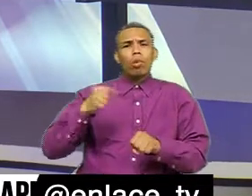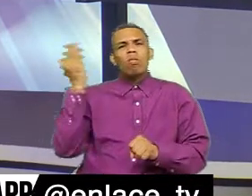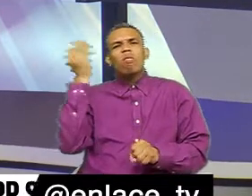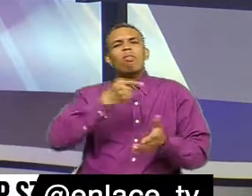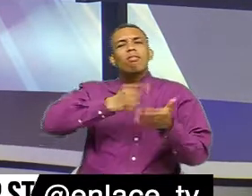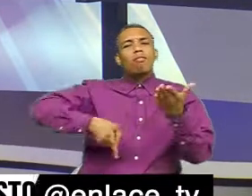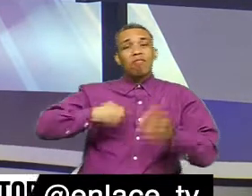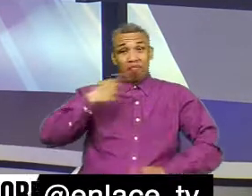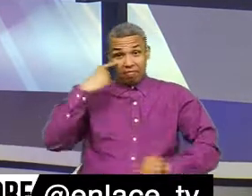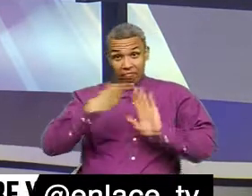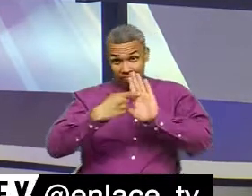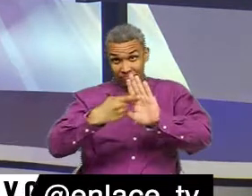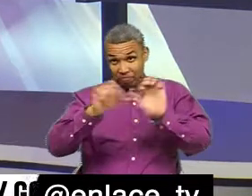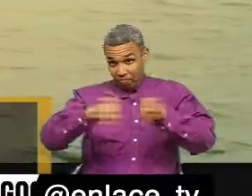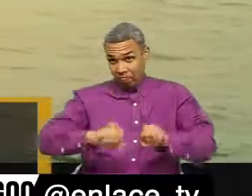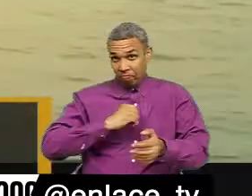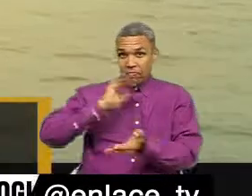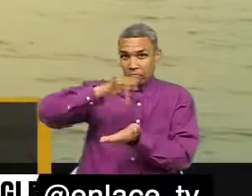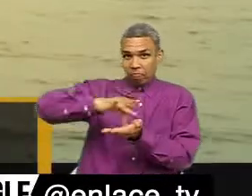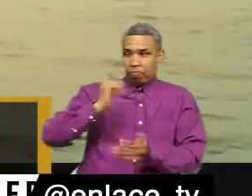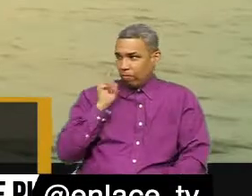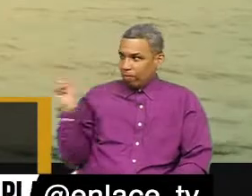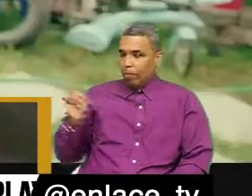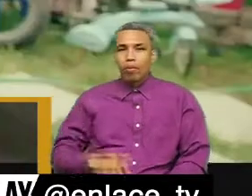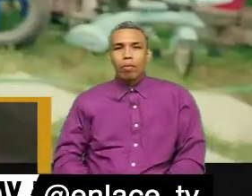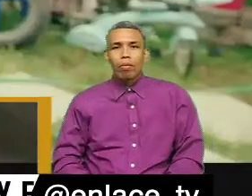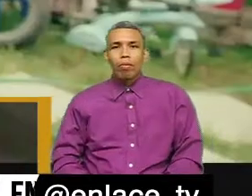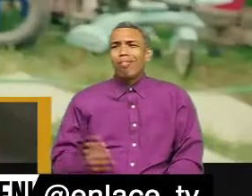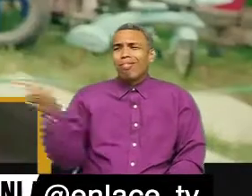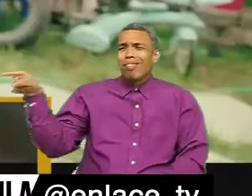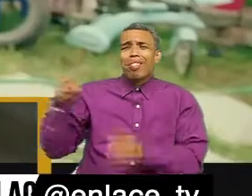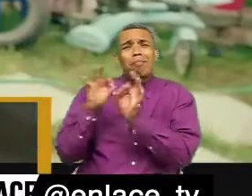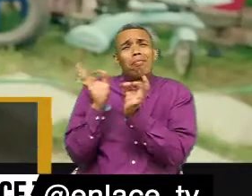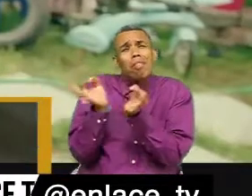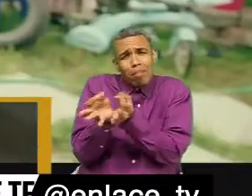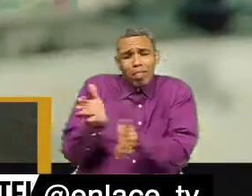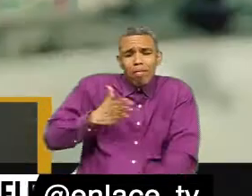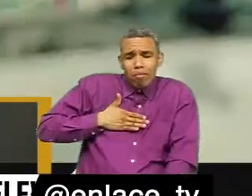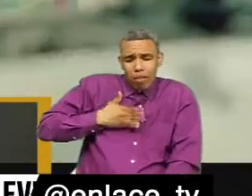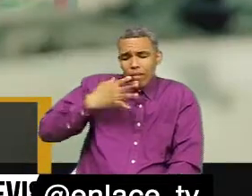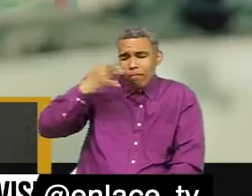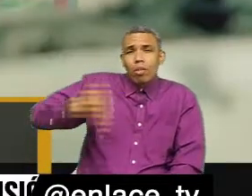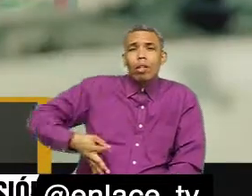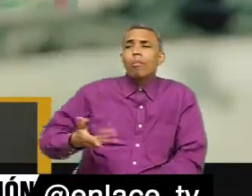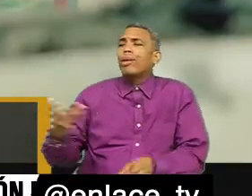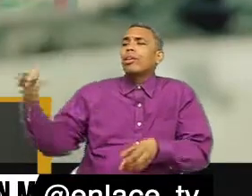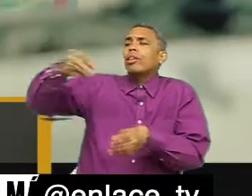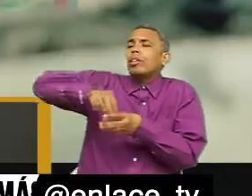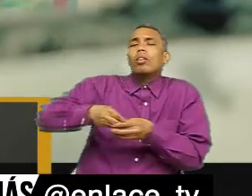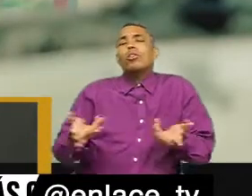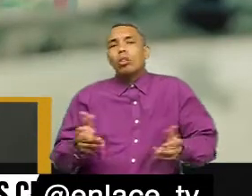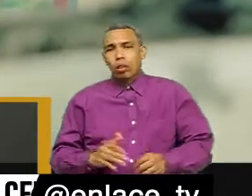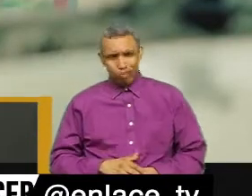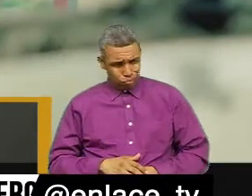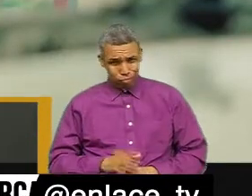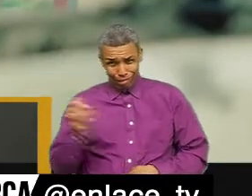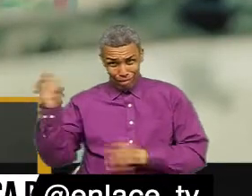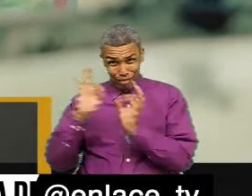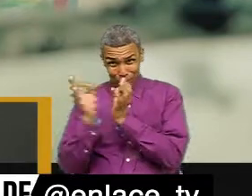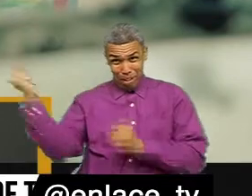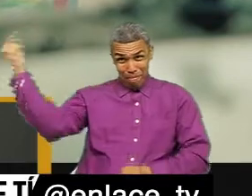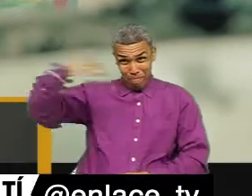semanas. Esa gente es mi familia. Me parece muy bien. ¿Y entonces dónde los vamos a meter? Primero llueve para arriba antes que esos